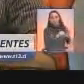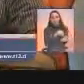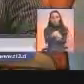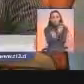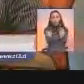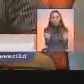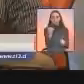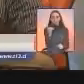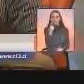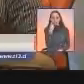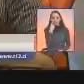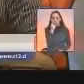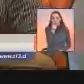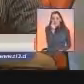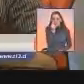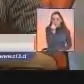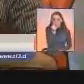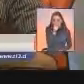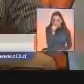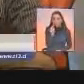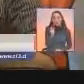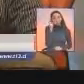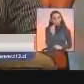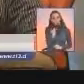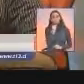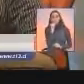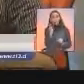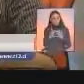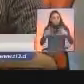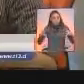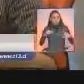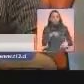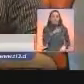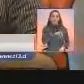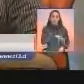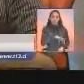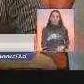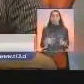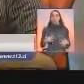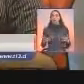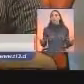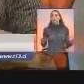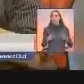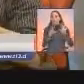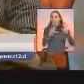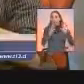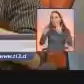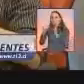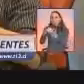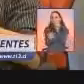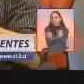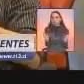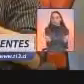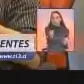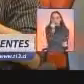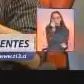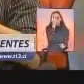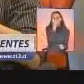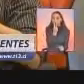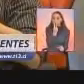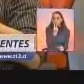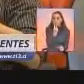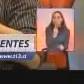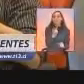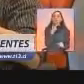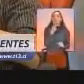de personas con discapacidad visual. No son pocas, y en Chile están llegando como los 800.000. Queremos